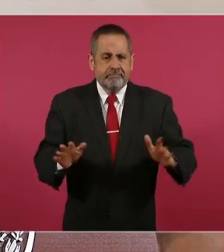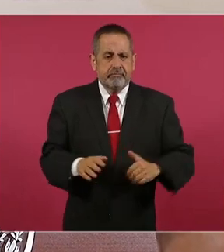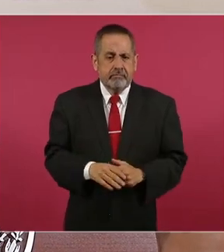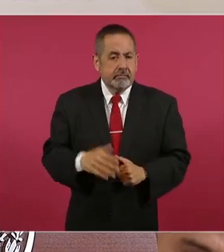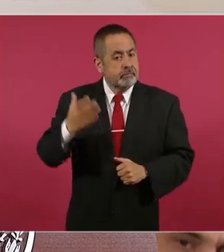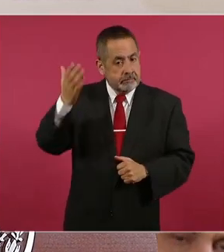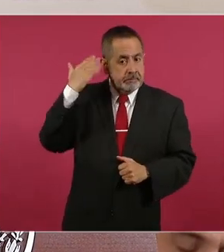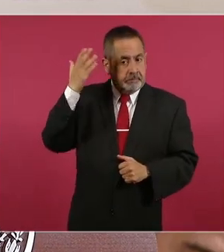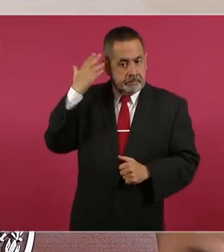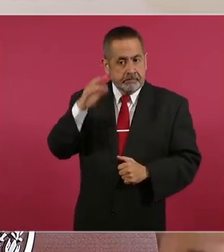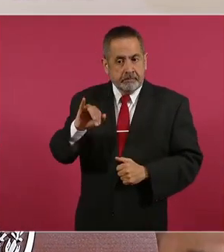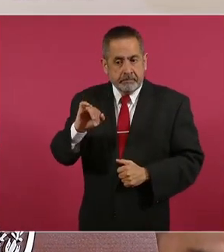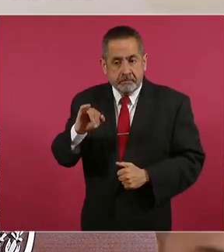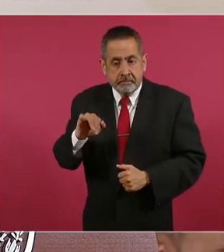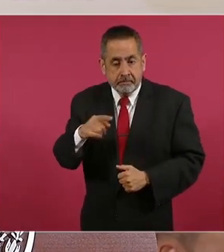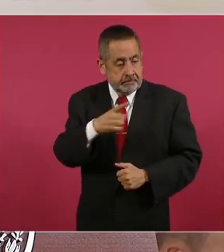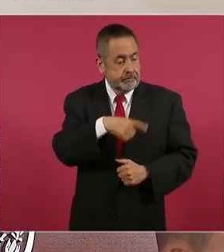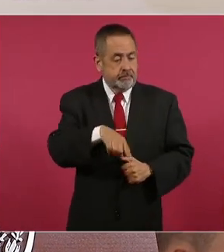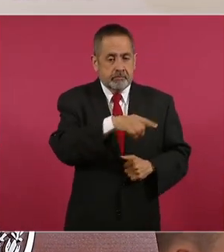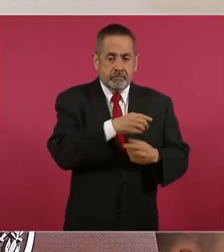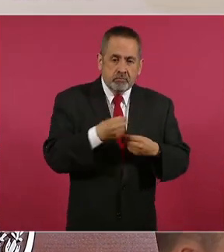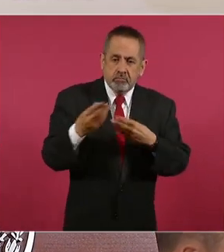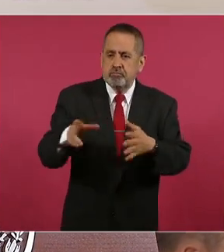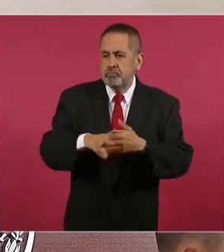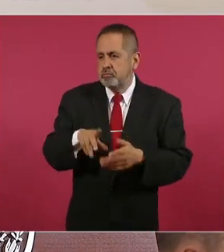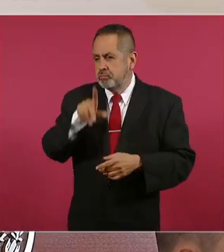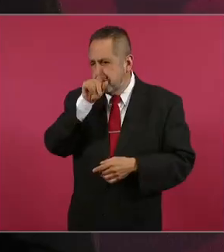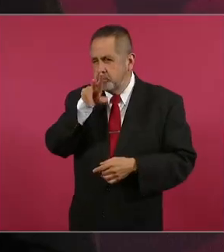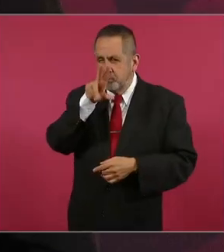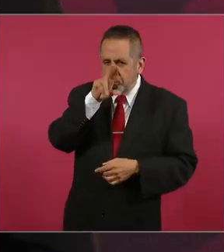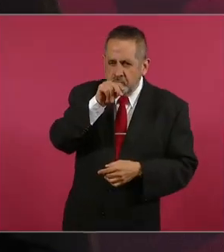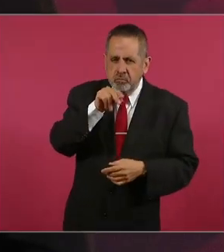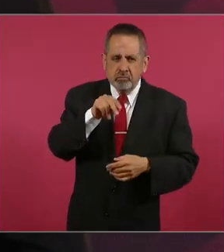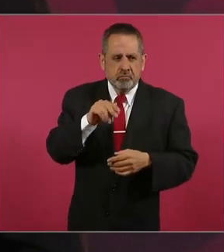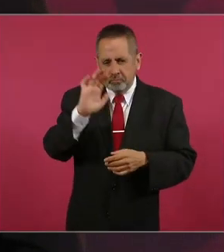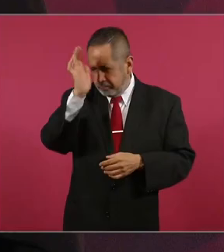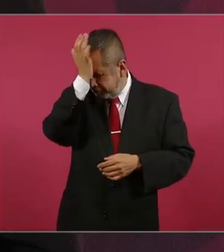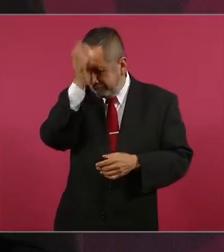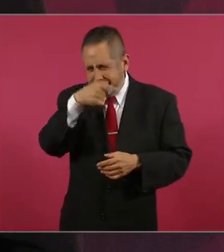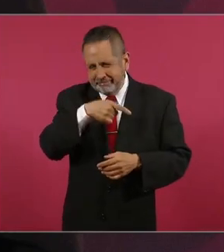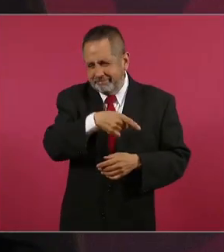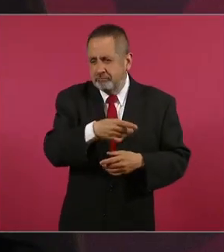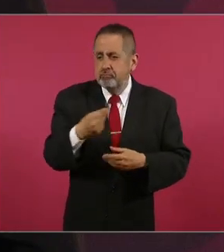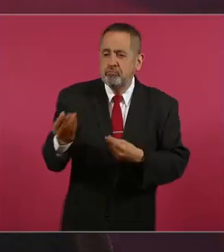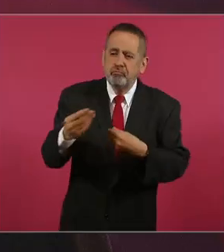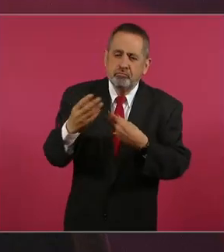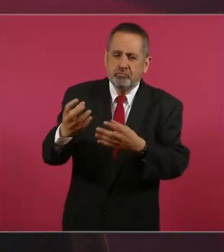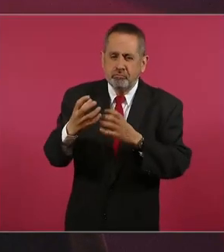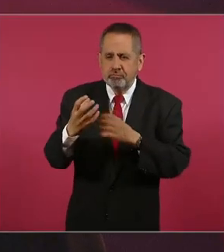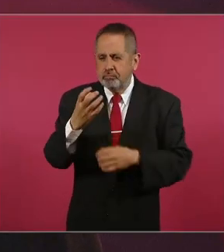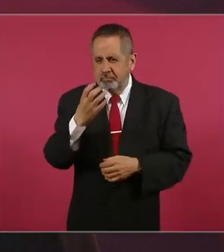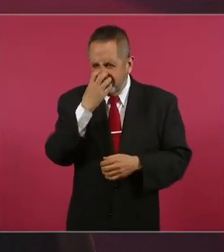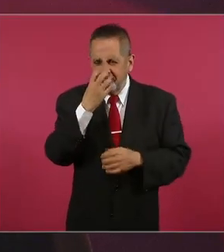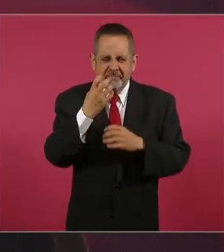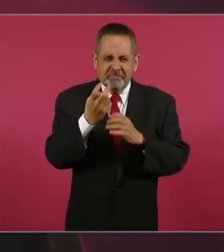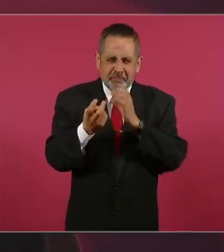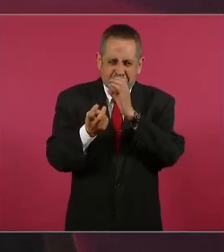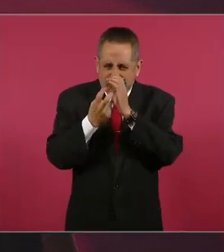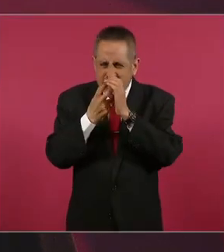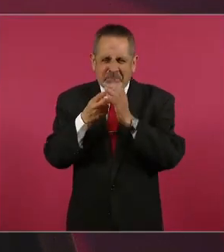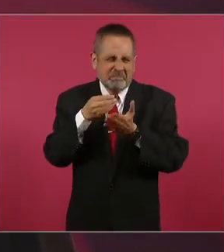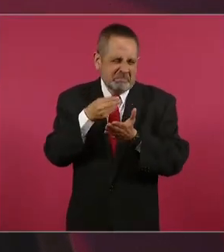pero antes sí, repartían pollos y patos, chivos y borregos, puercos, cochinos,